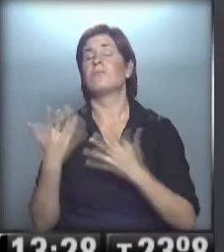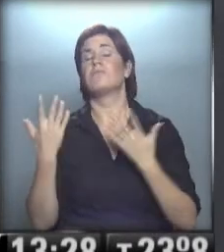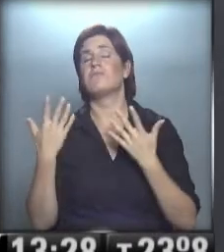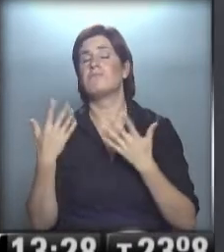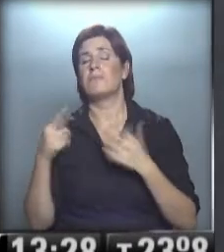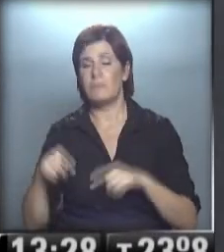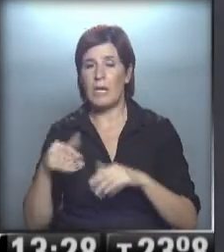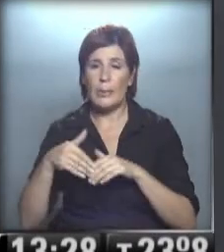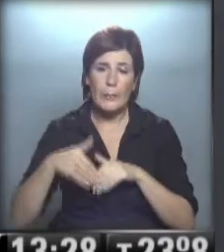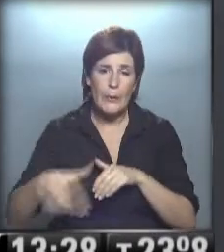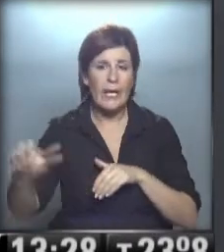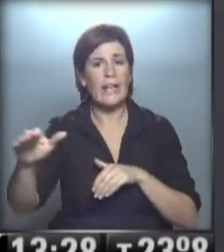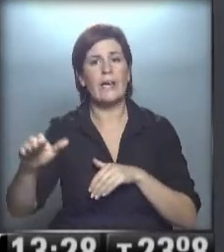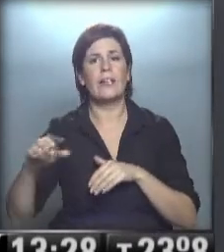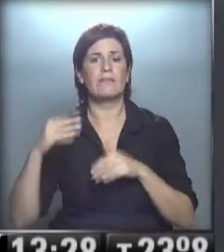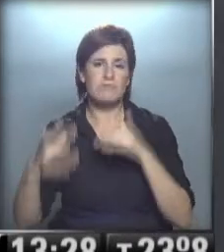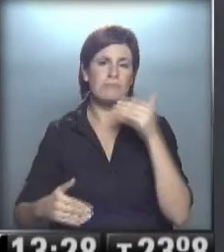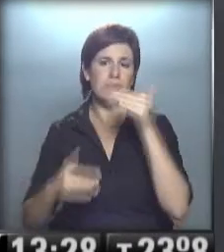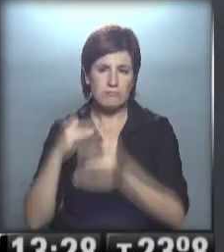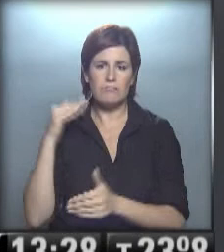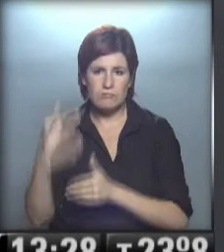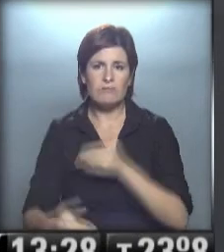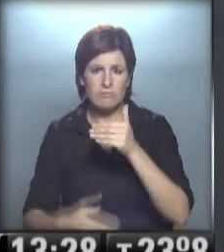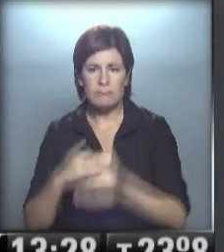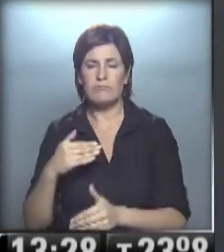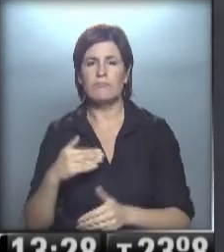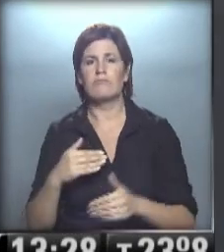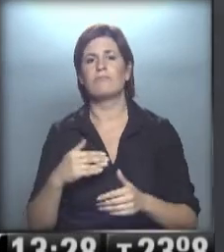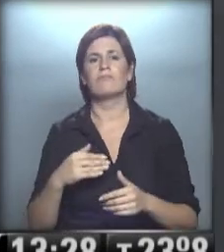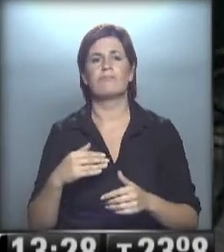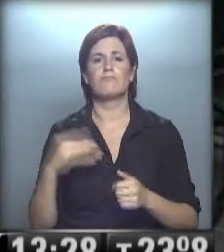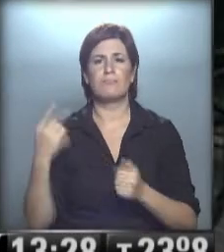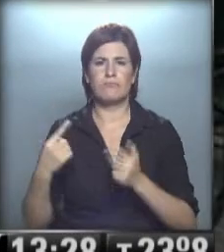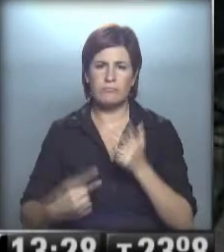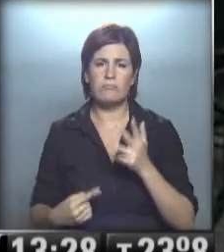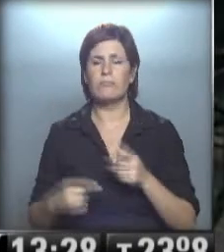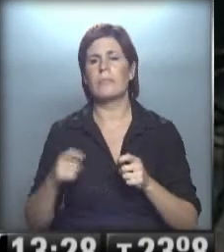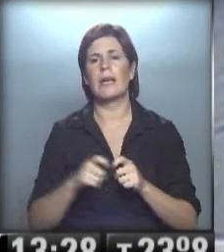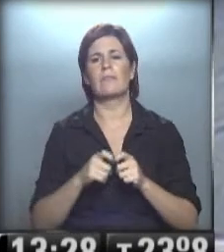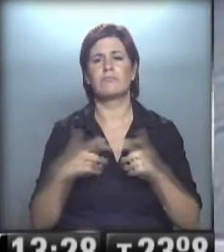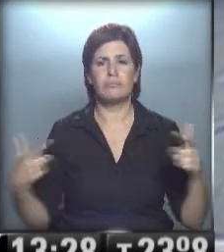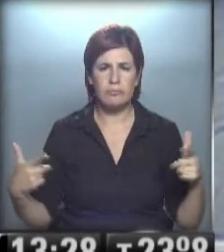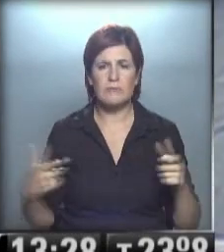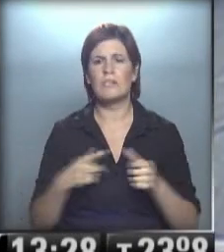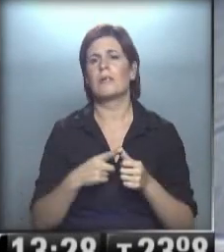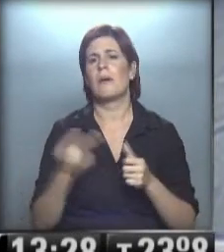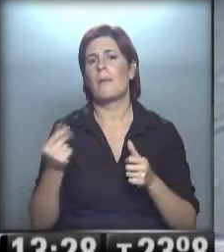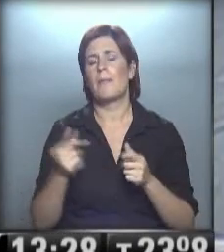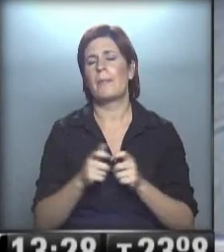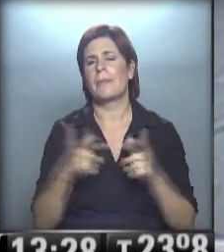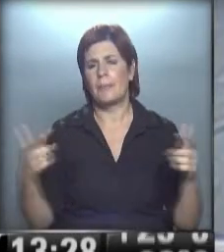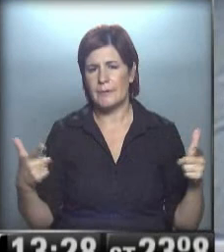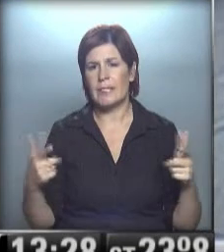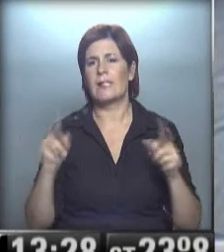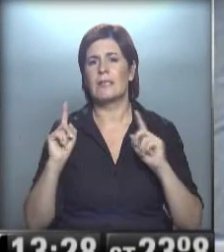claro e indubitable un proceso de asociación de capitales de incremento de la capacidad de financiamiento para lograr un objetivo